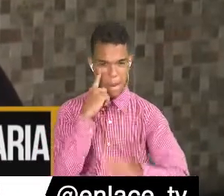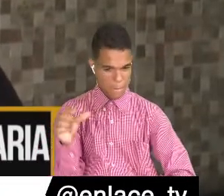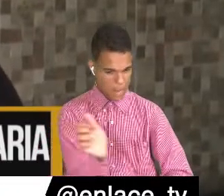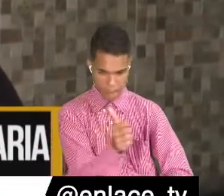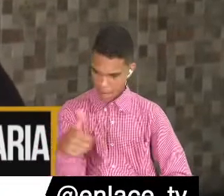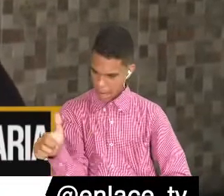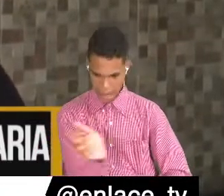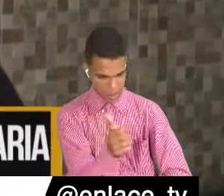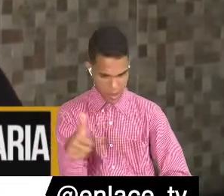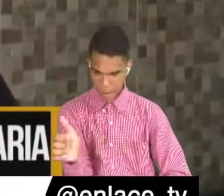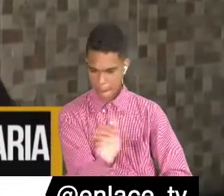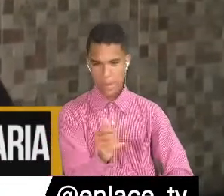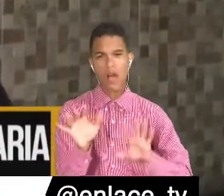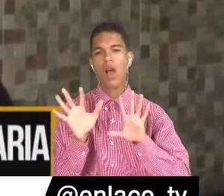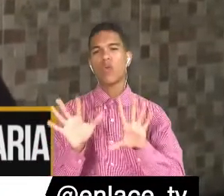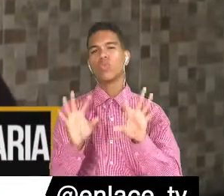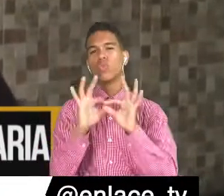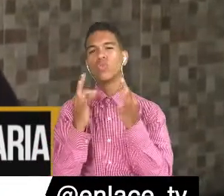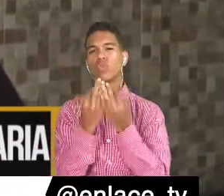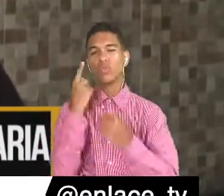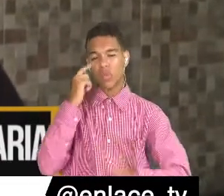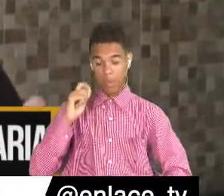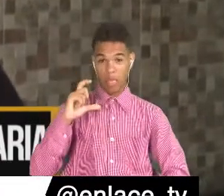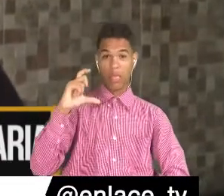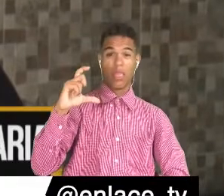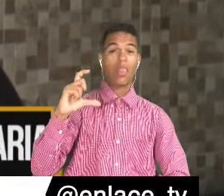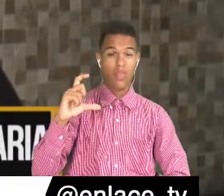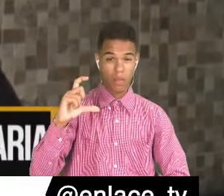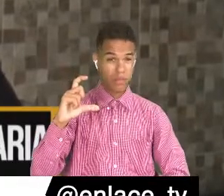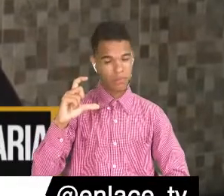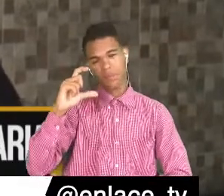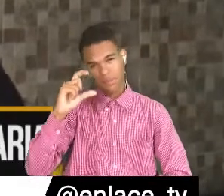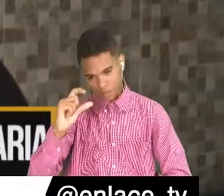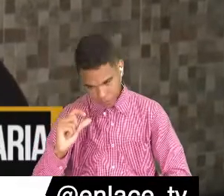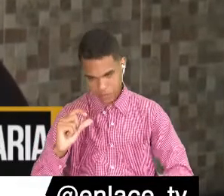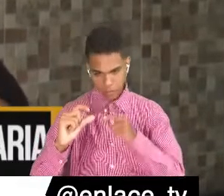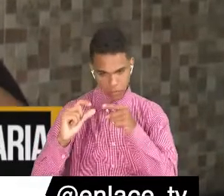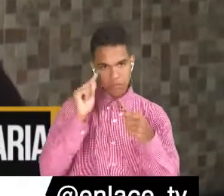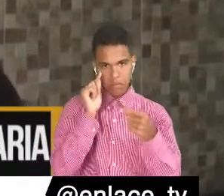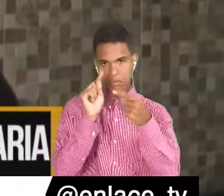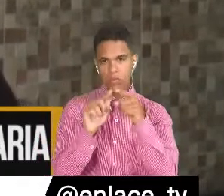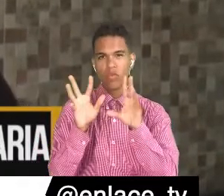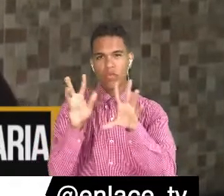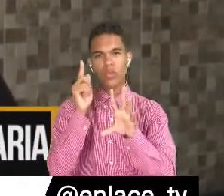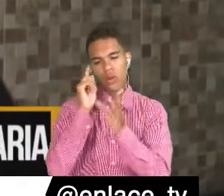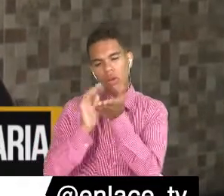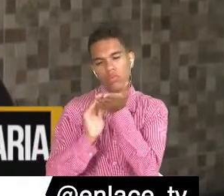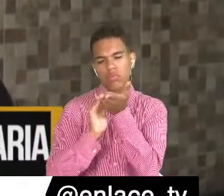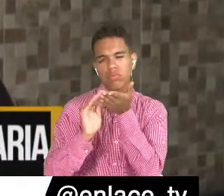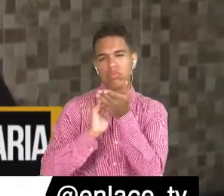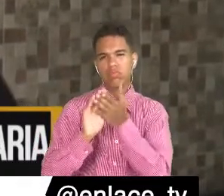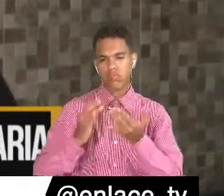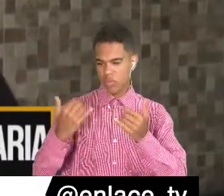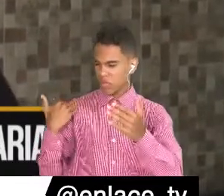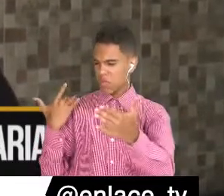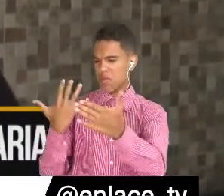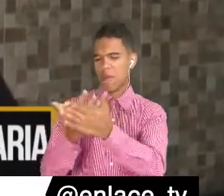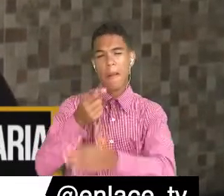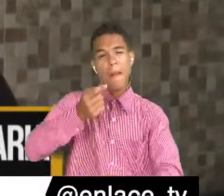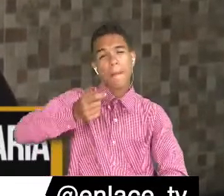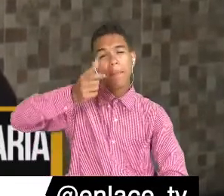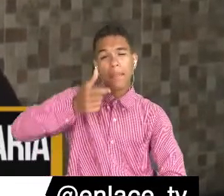familias por costo de tarifa no sea tan agravante y de esa manera pues podamos tener un problema resuelto en un término muy corto.